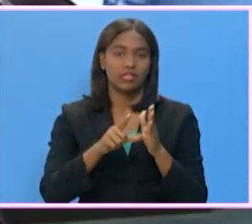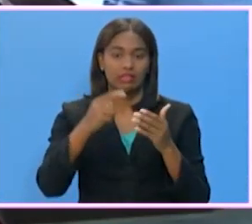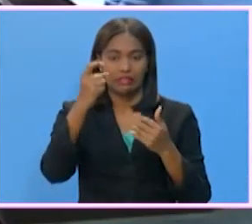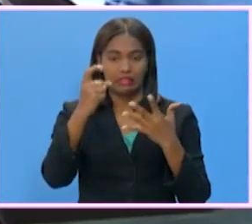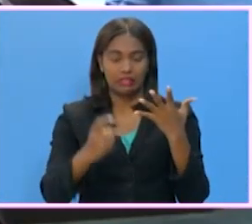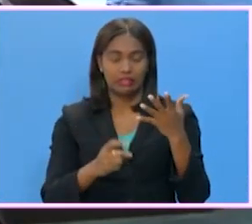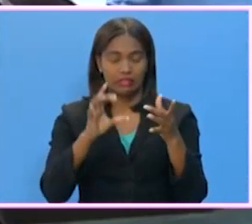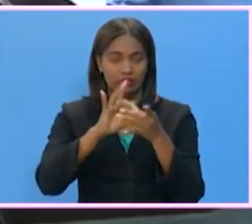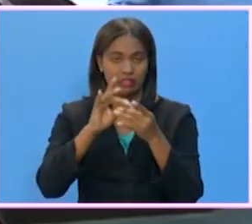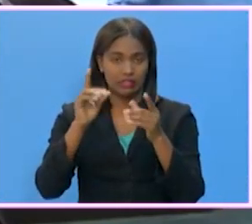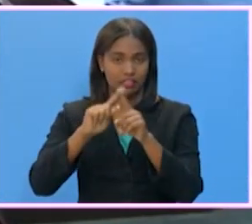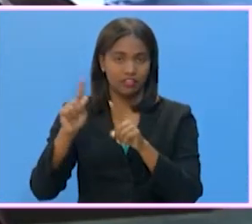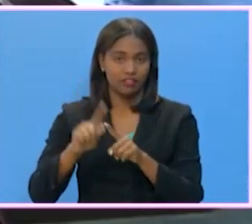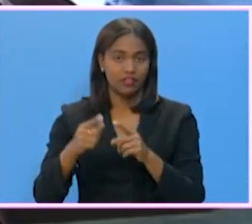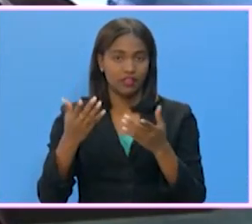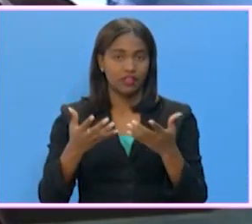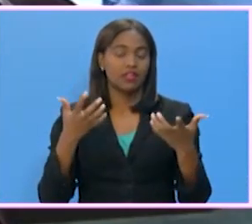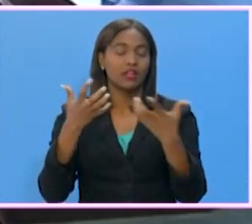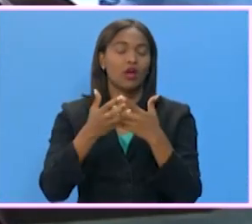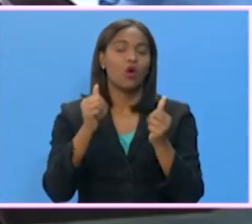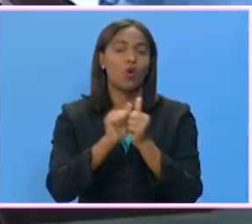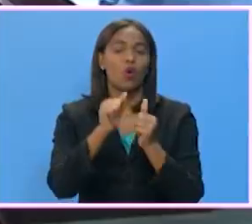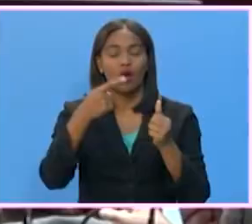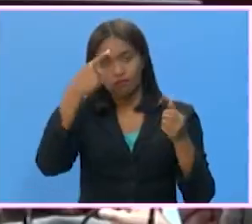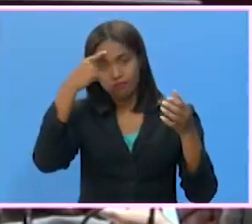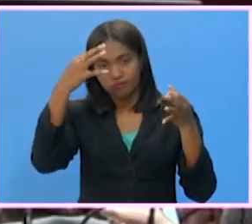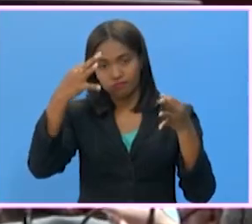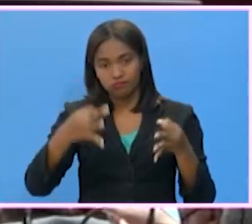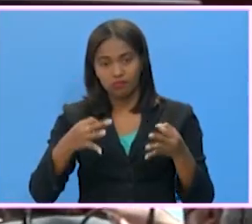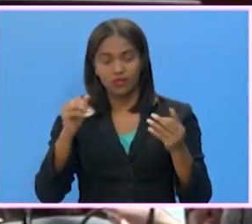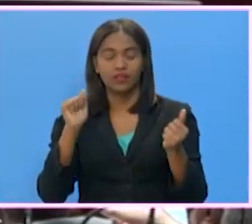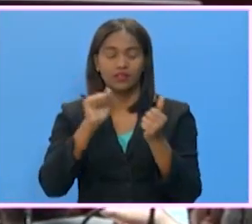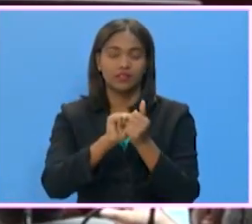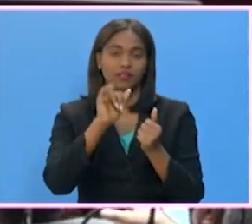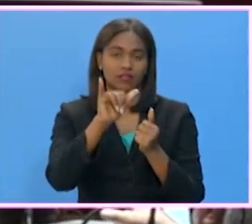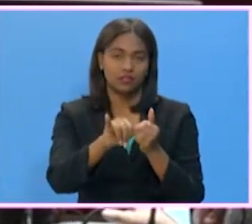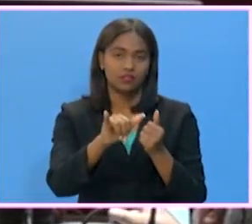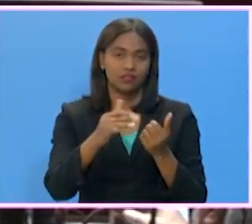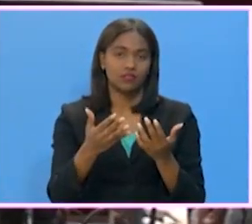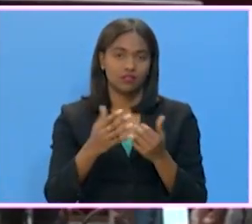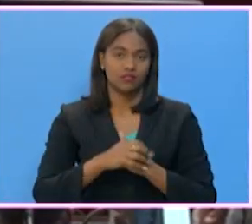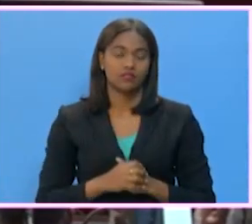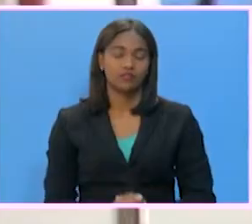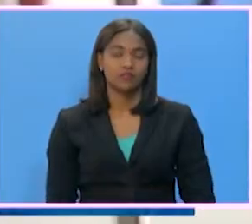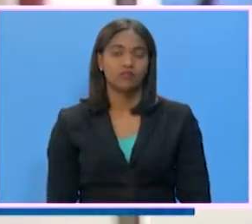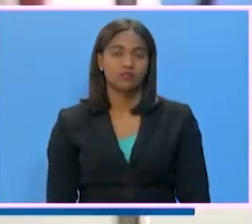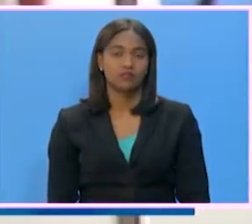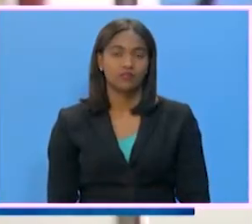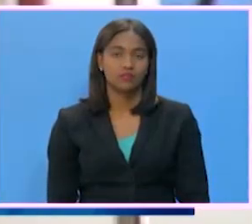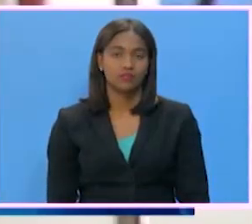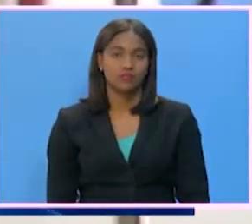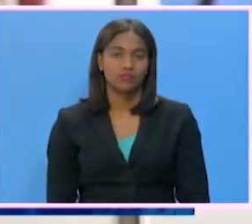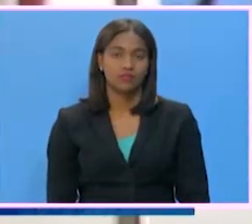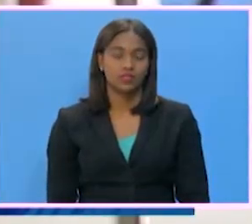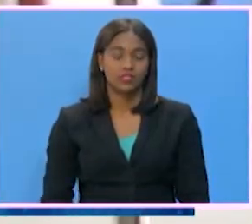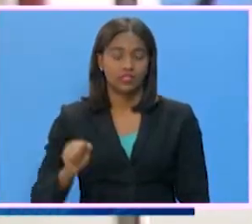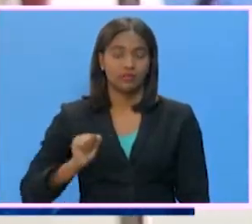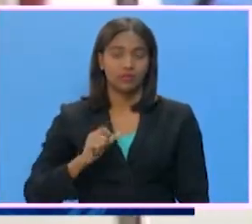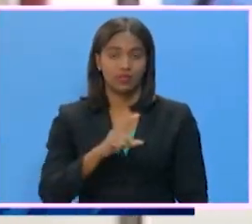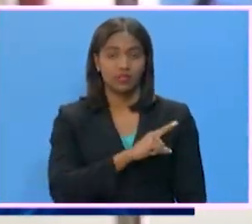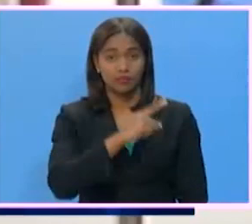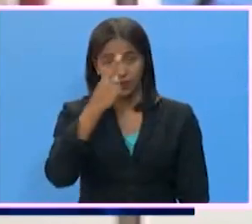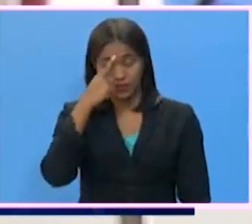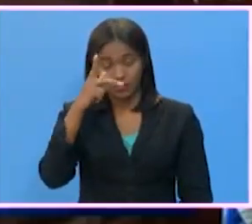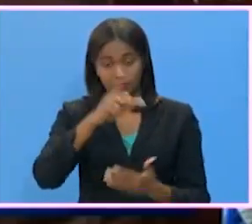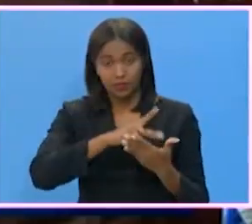de factores que tienen que ver con el respeto a la dignidad y a los derechos de las personas dentro de un marco de libertad. Los legisladores recomiendan que el